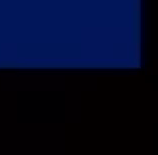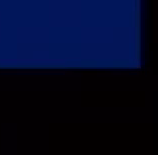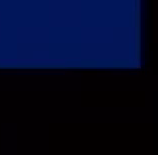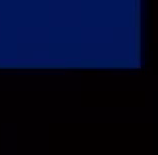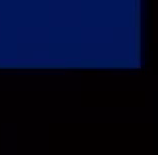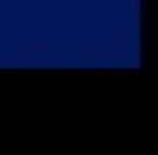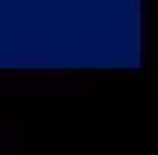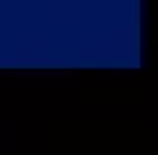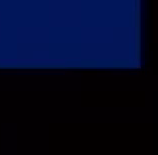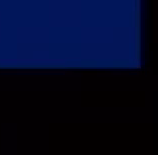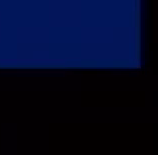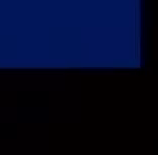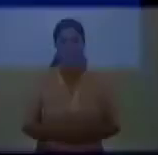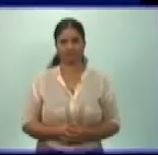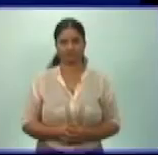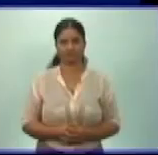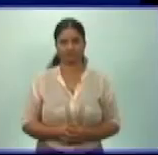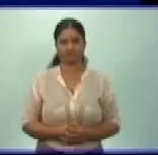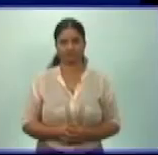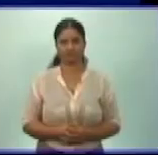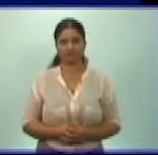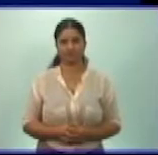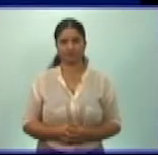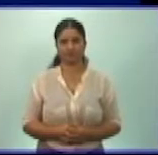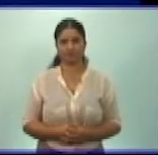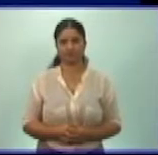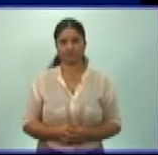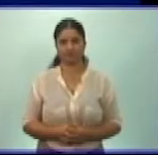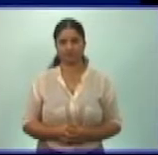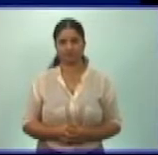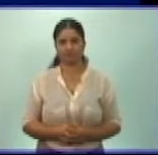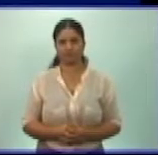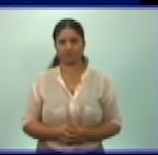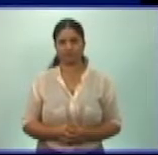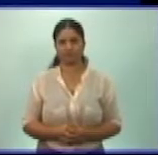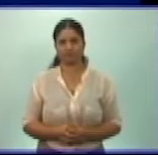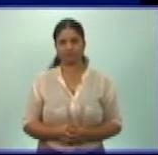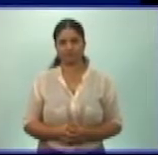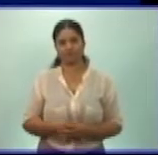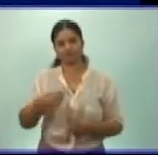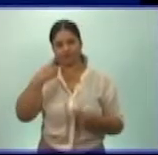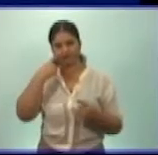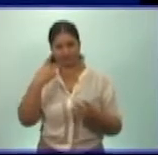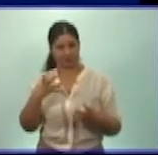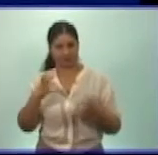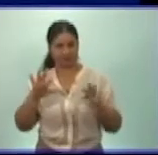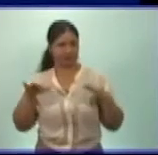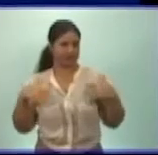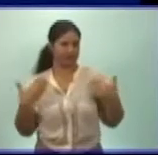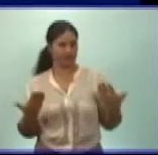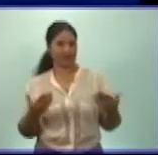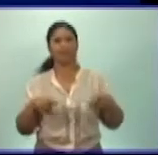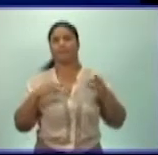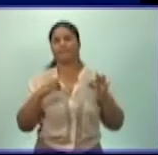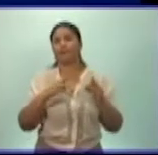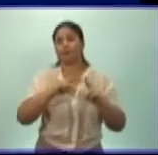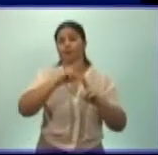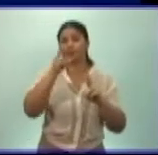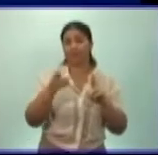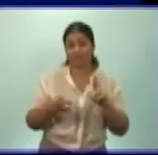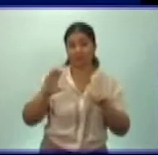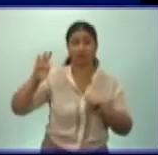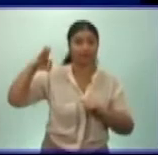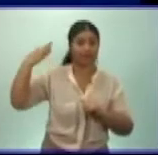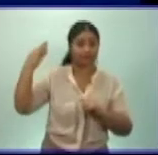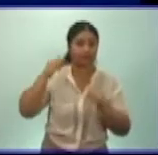Es importante también destacar que el auge del teatro clásico francés ocurrió en la segunda mitad del